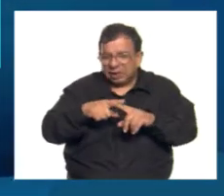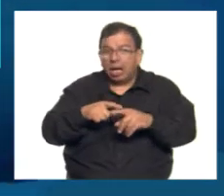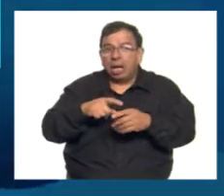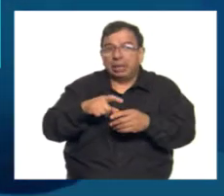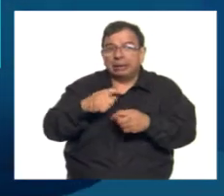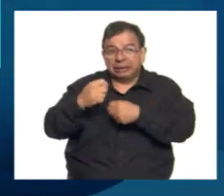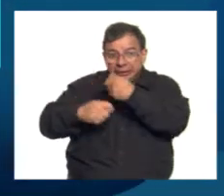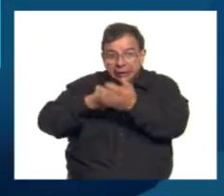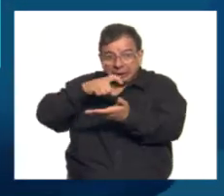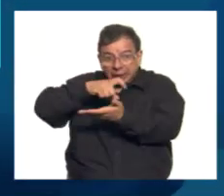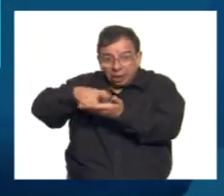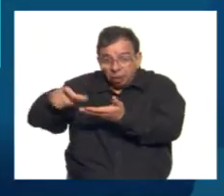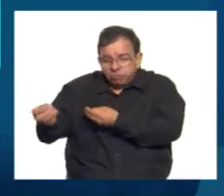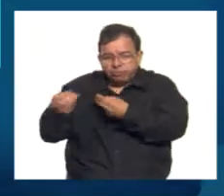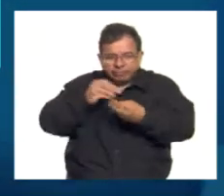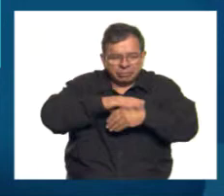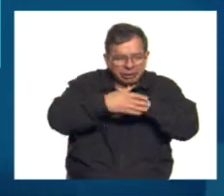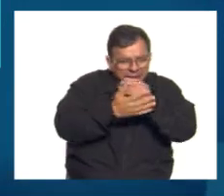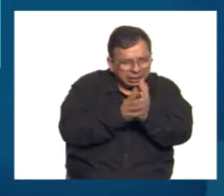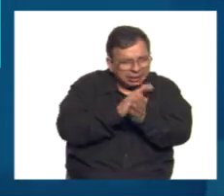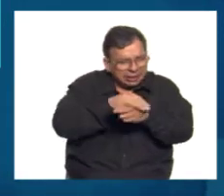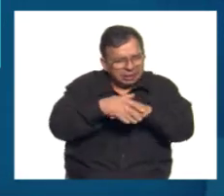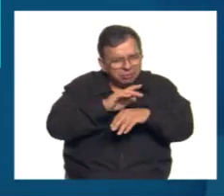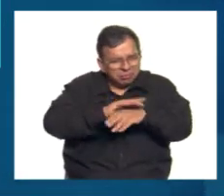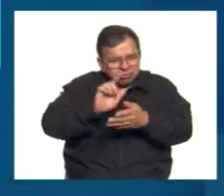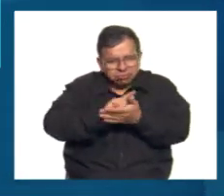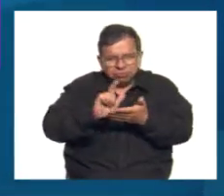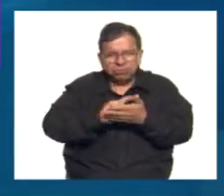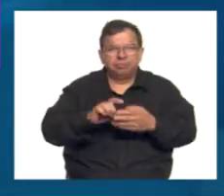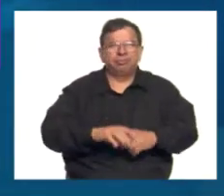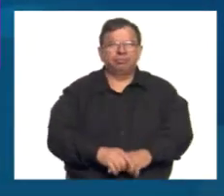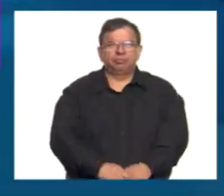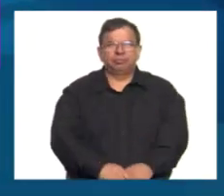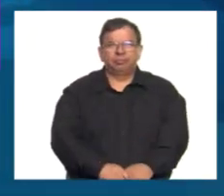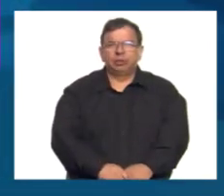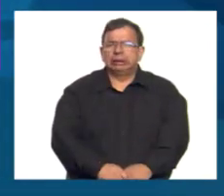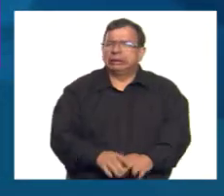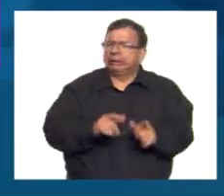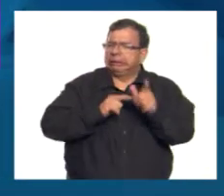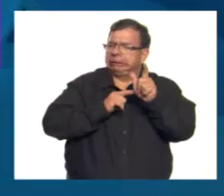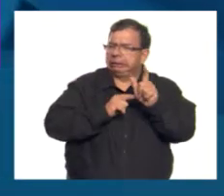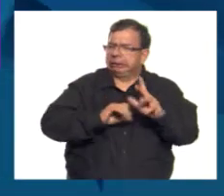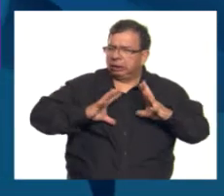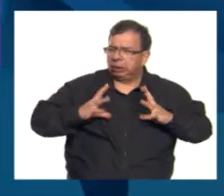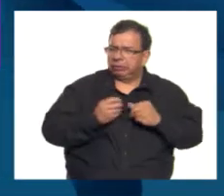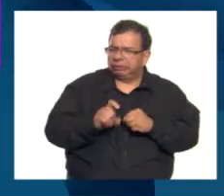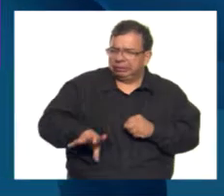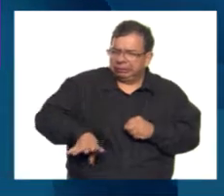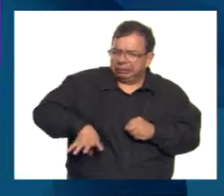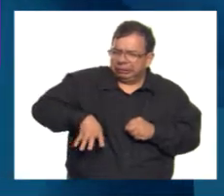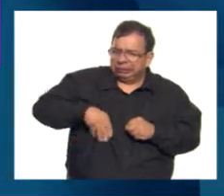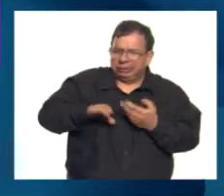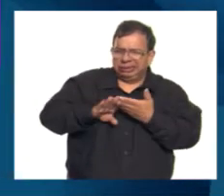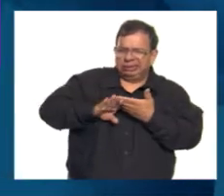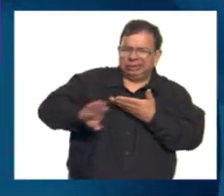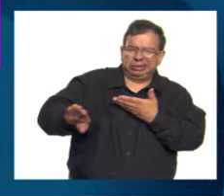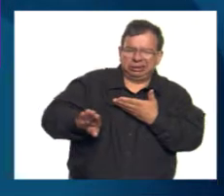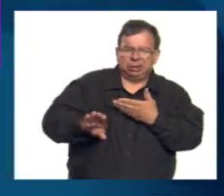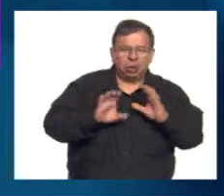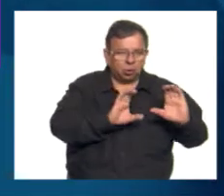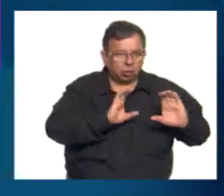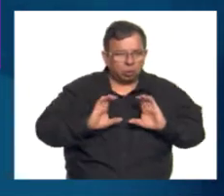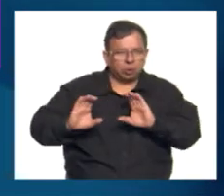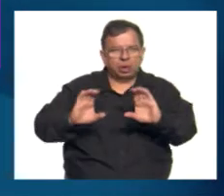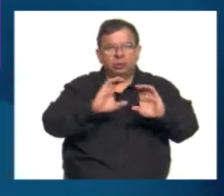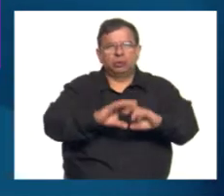las cosas que compres en la tienda o en el supermercado. Sigamos luchando juntos contra este virus, cuidándonos los unos